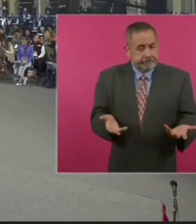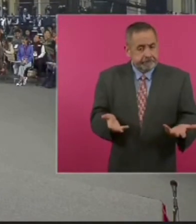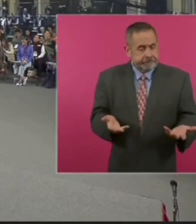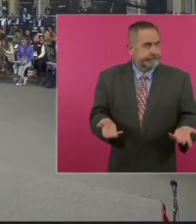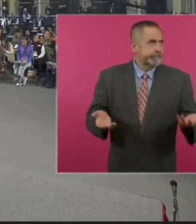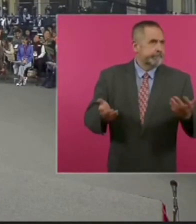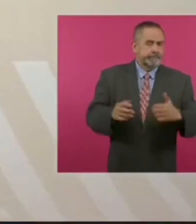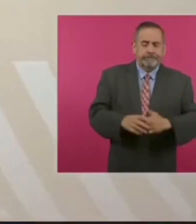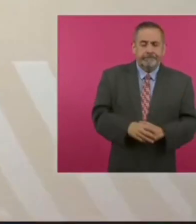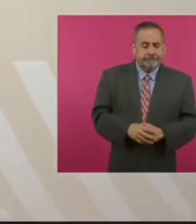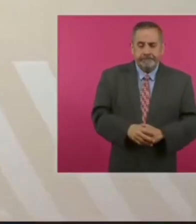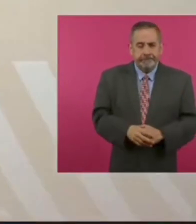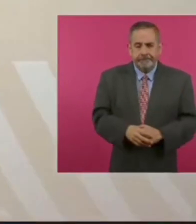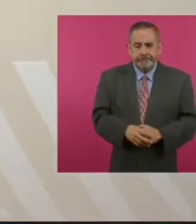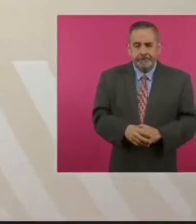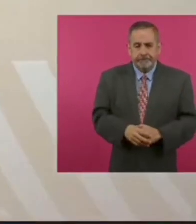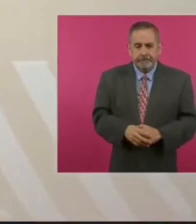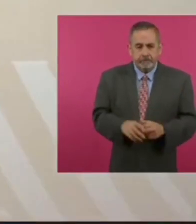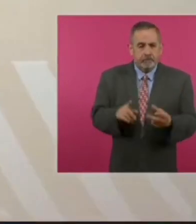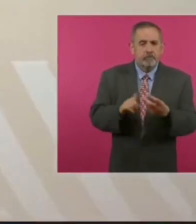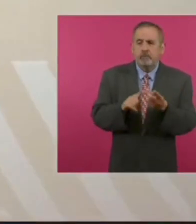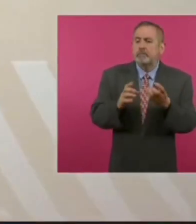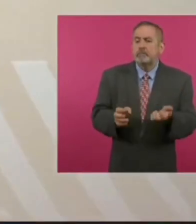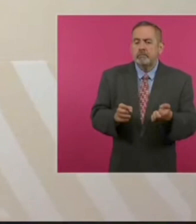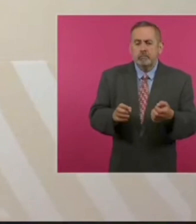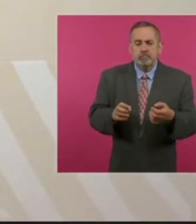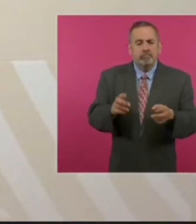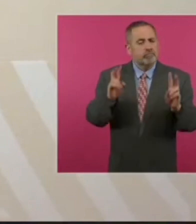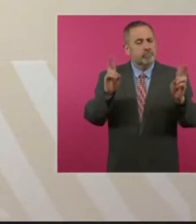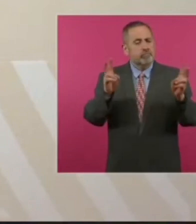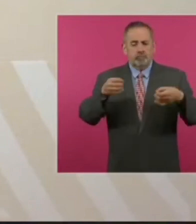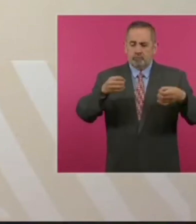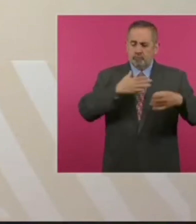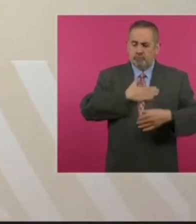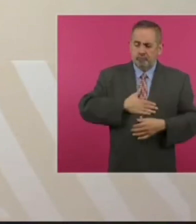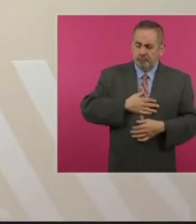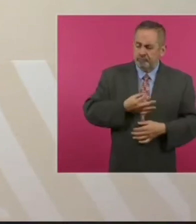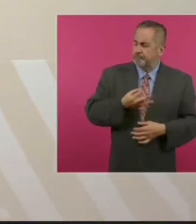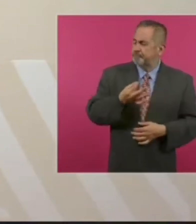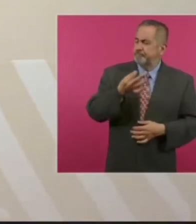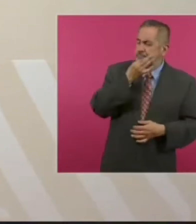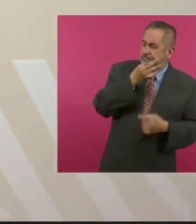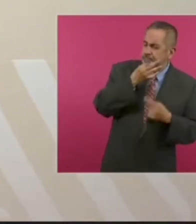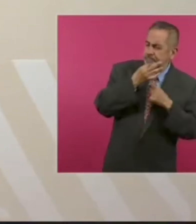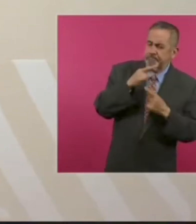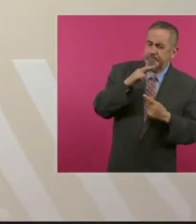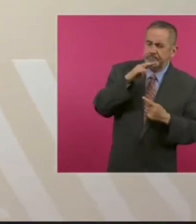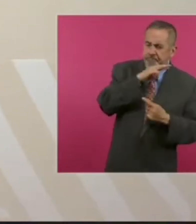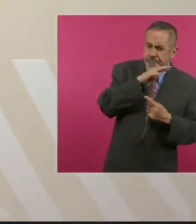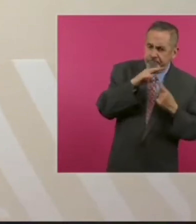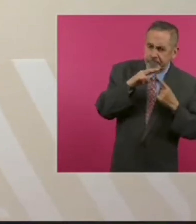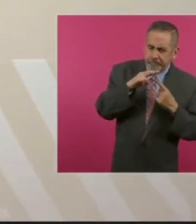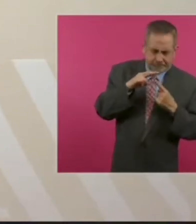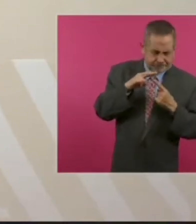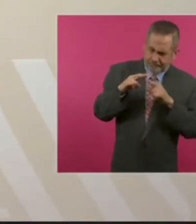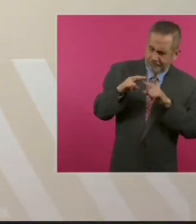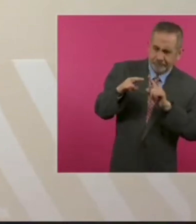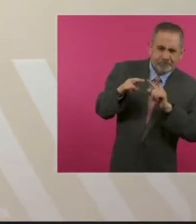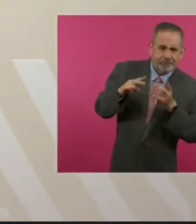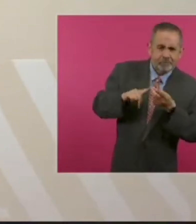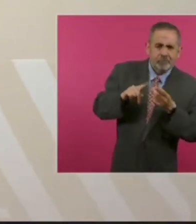¿Dónde está la justicia rápida y expedita?